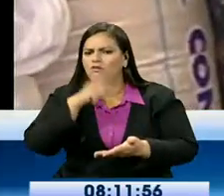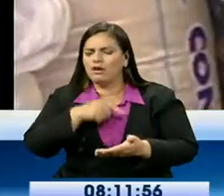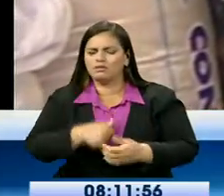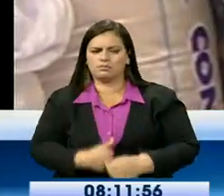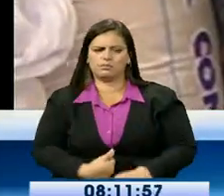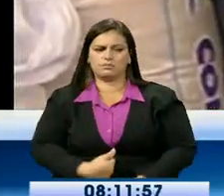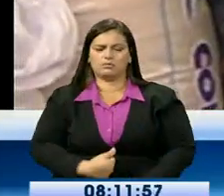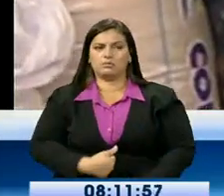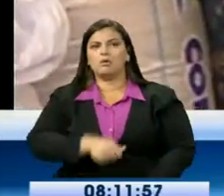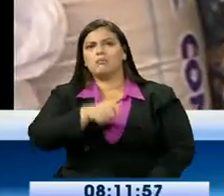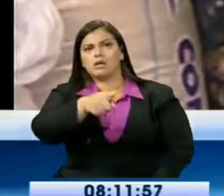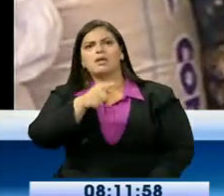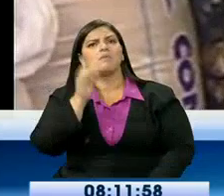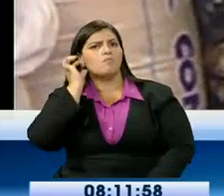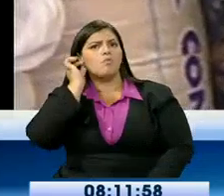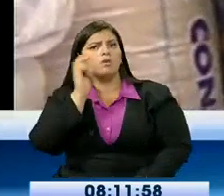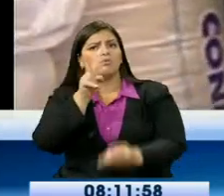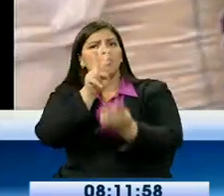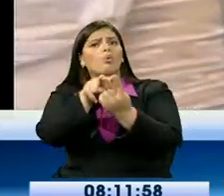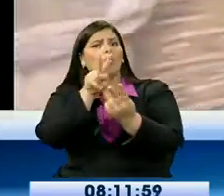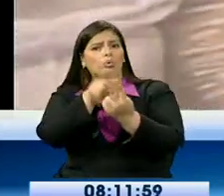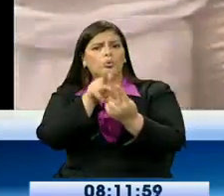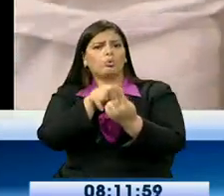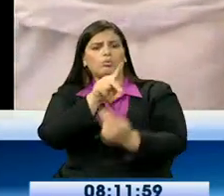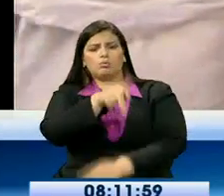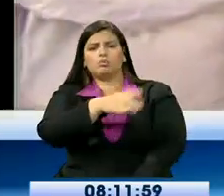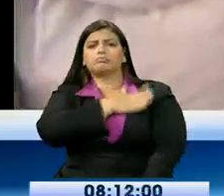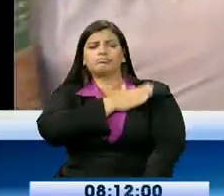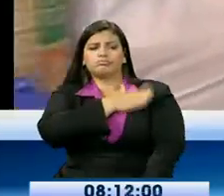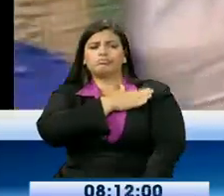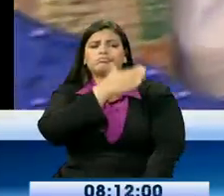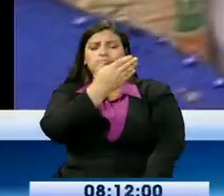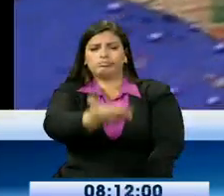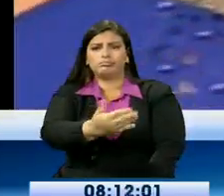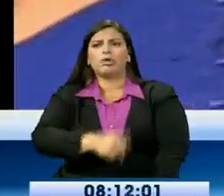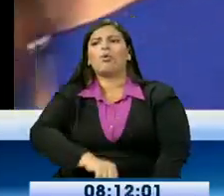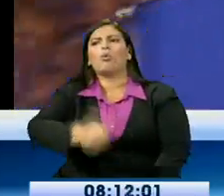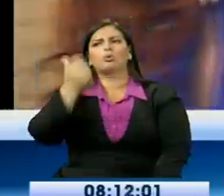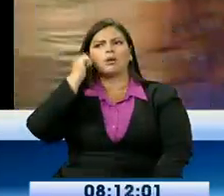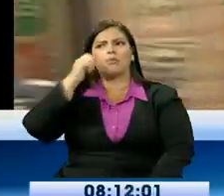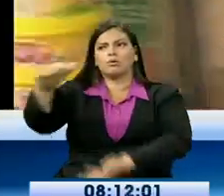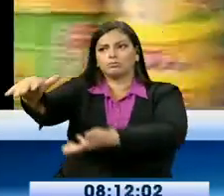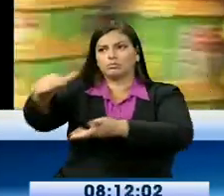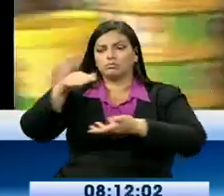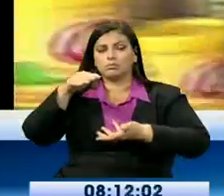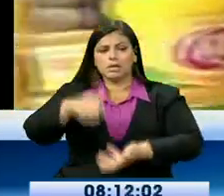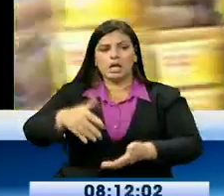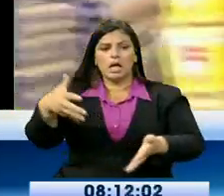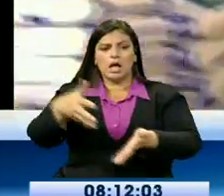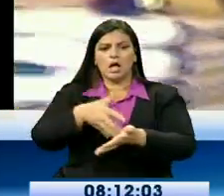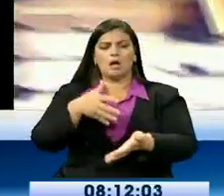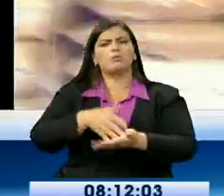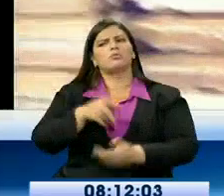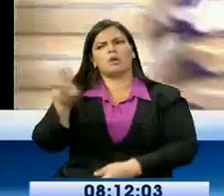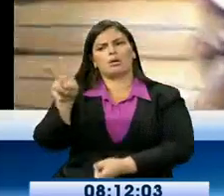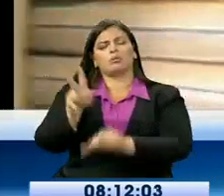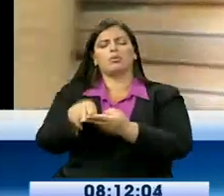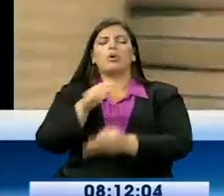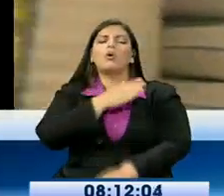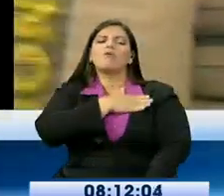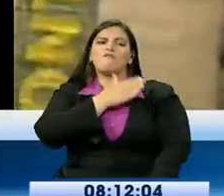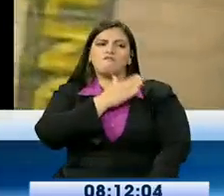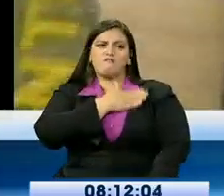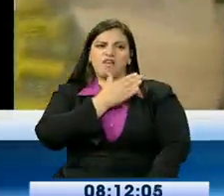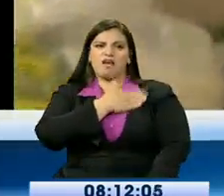y me sale bien el arroz. Y hay otra señora que también me lleva a la casa, entonces no tengo problema con eso. ¿Usted confía en